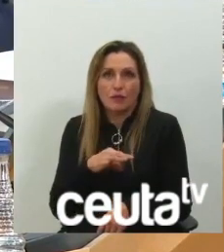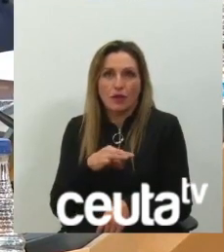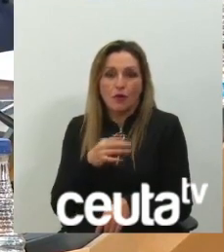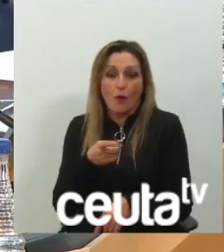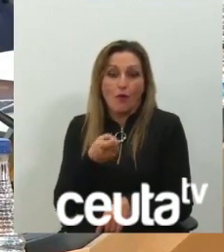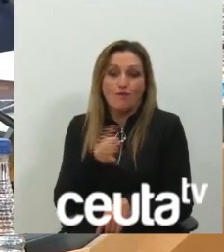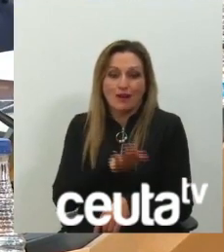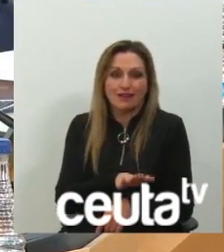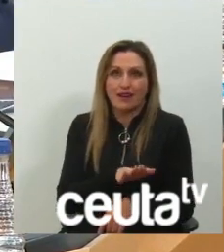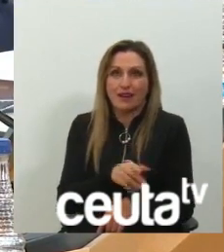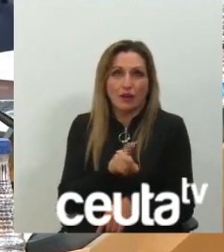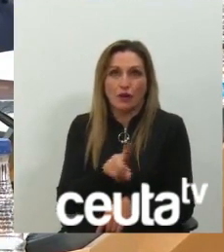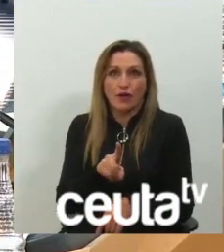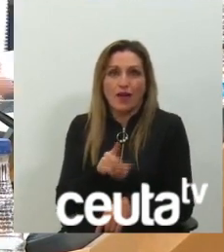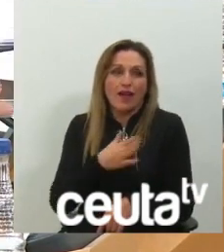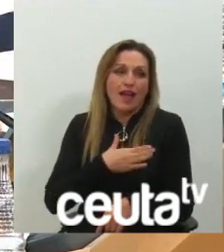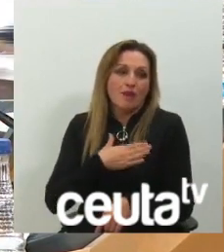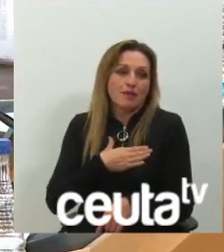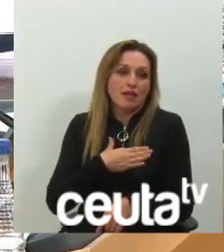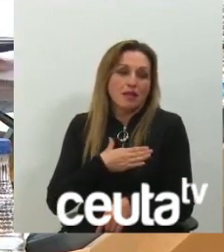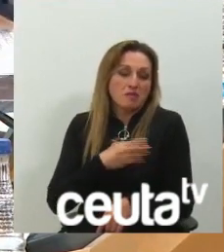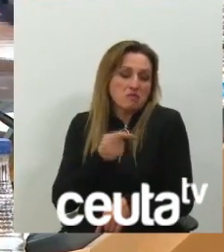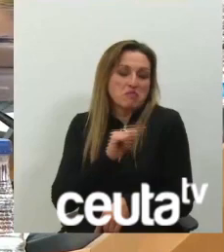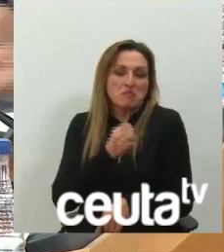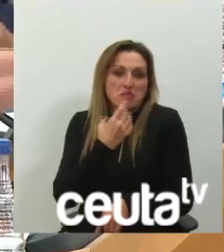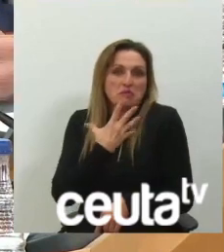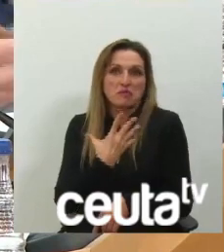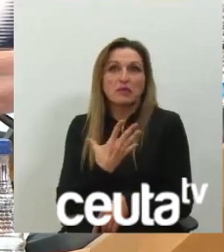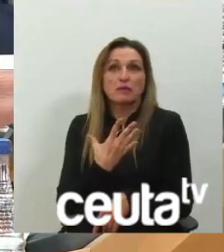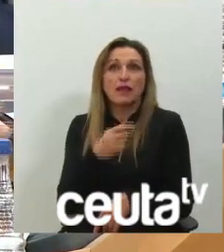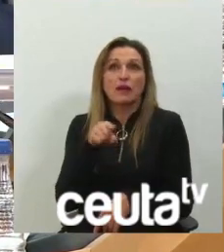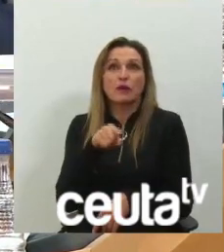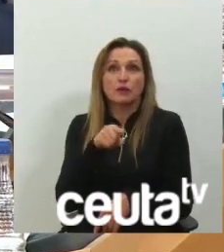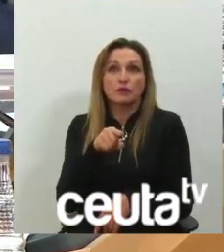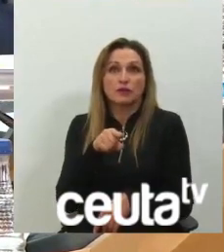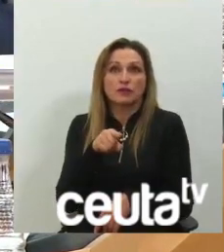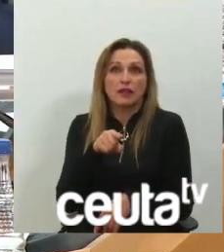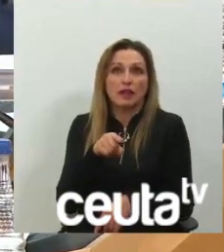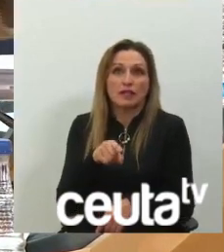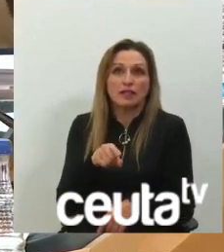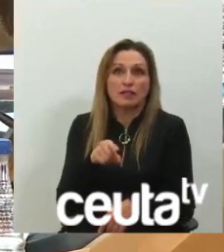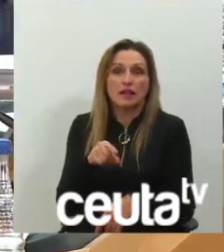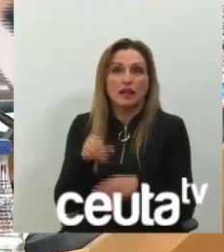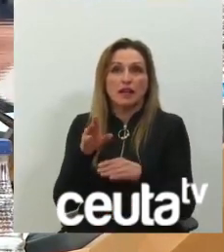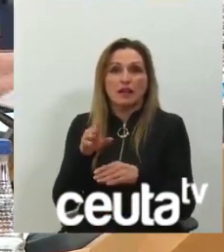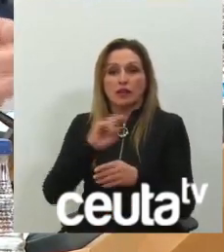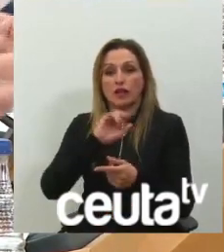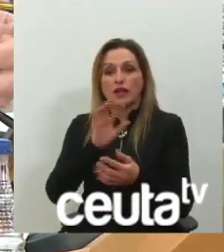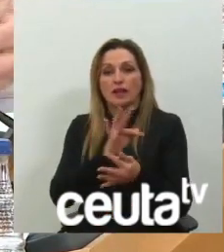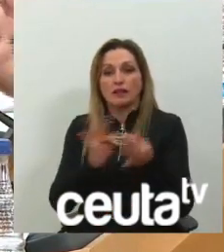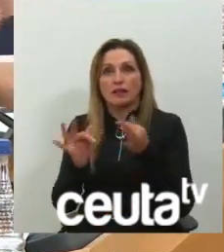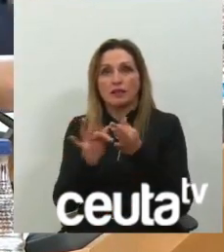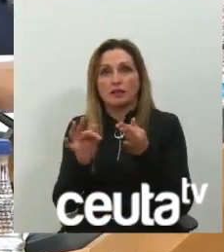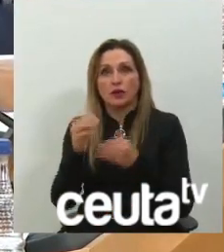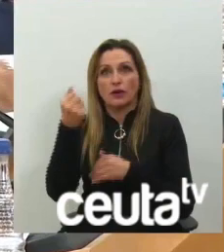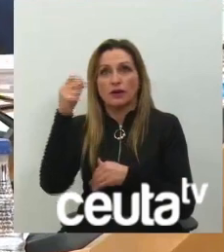y yo no me quede mal usted usted hace su papel usted es el heredero de mohamed alí y mohamed alí y usted explican